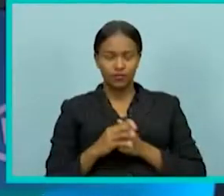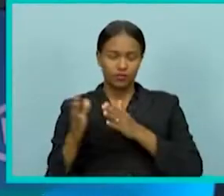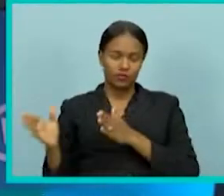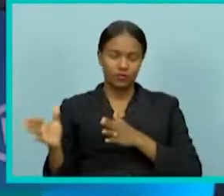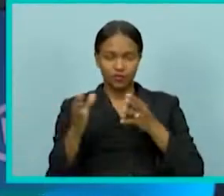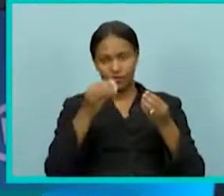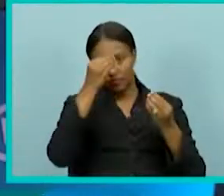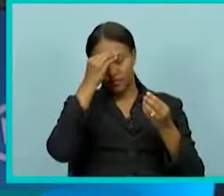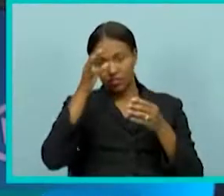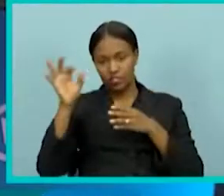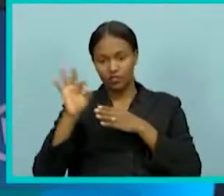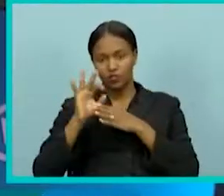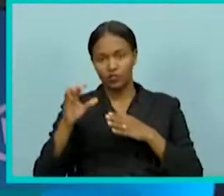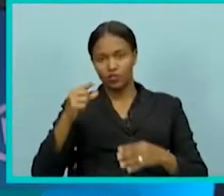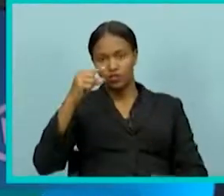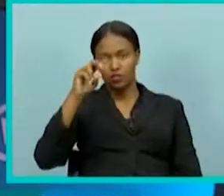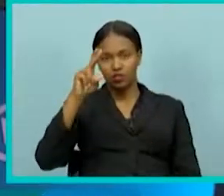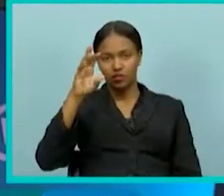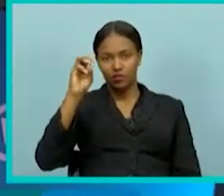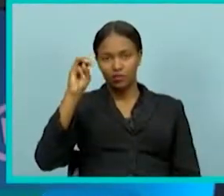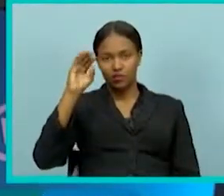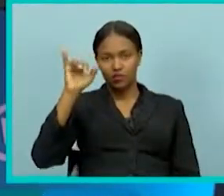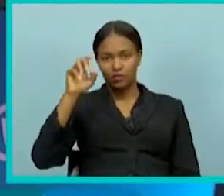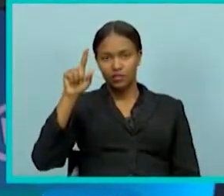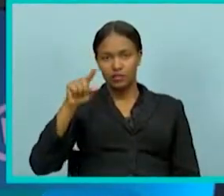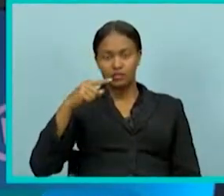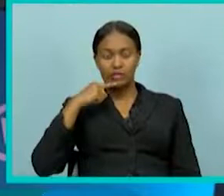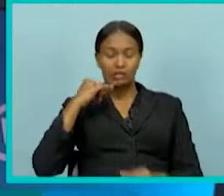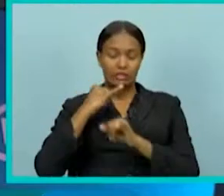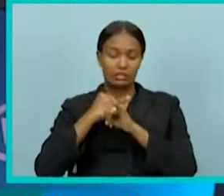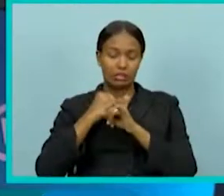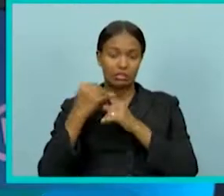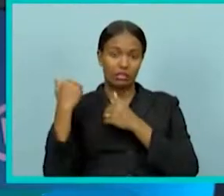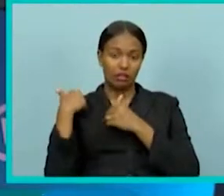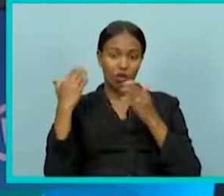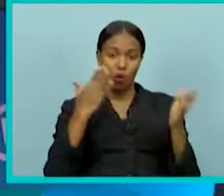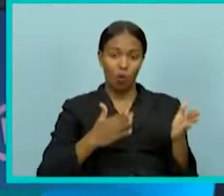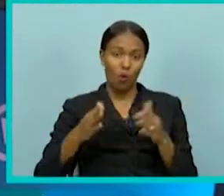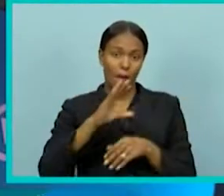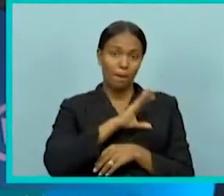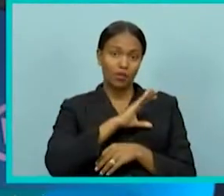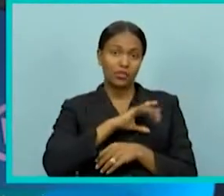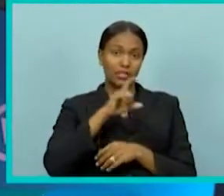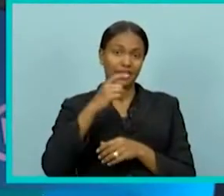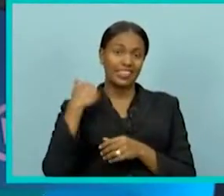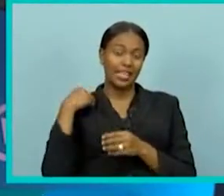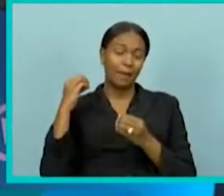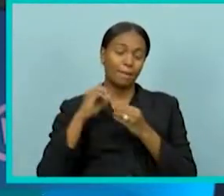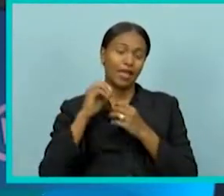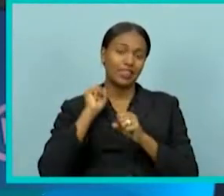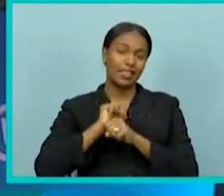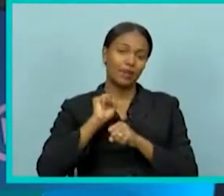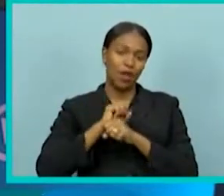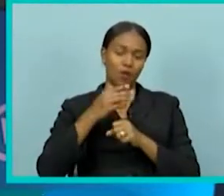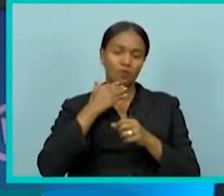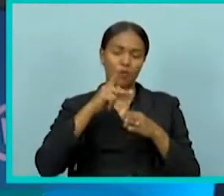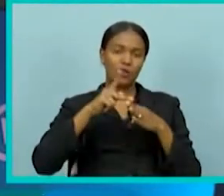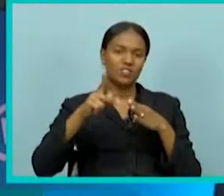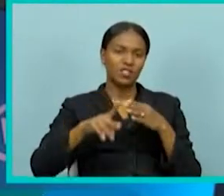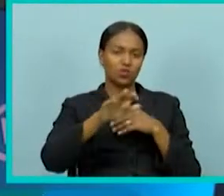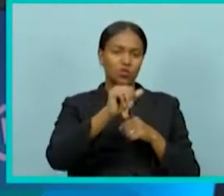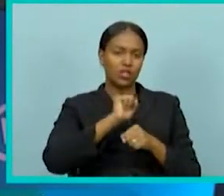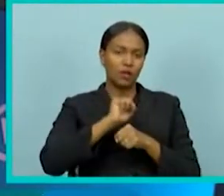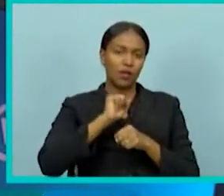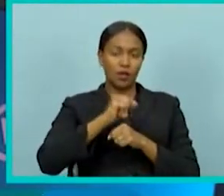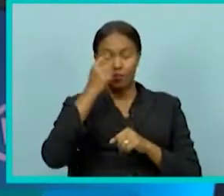otra información, el empresario Guillermo Julián Jiménez consideró que la institución del orden debe poner su mayor empeño en la profesionalización de sus agentes que